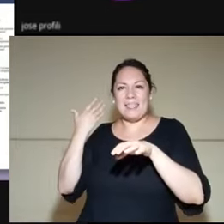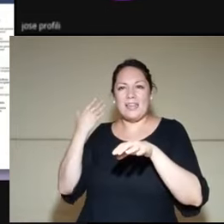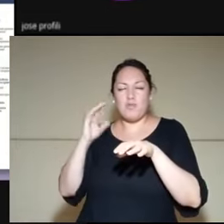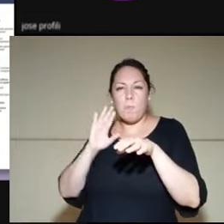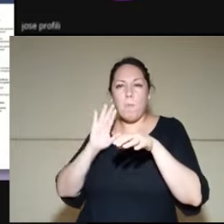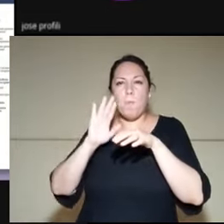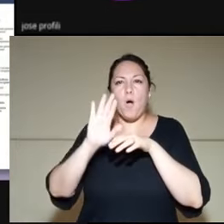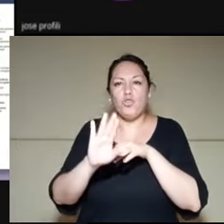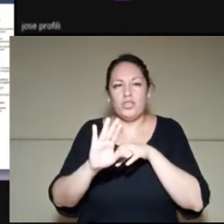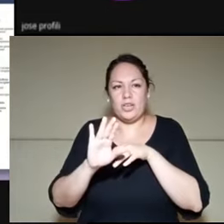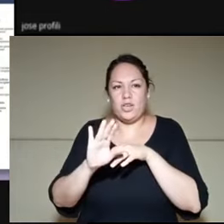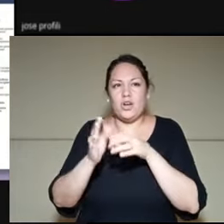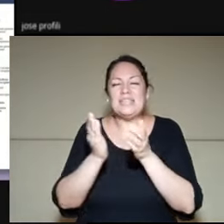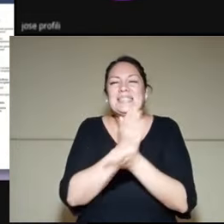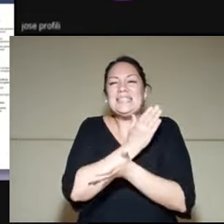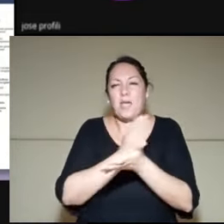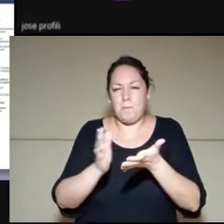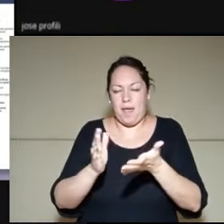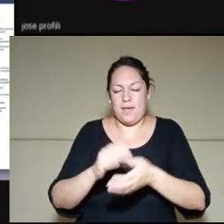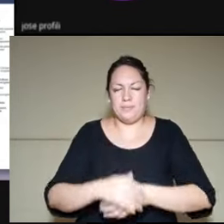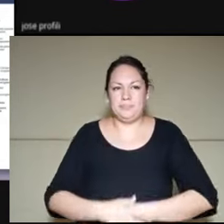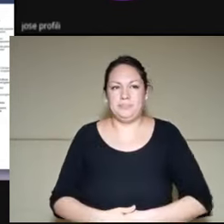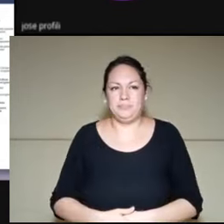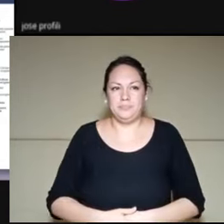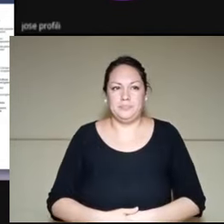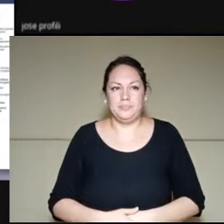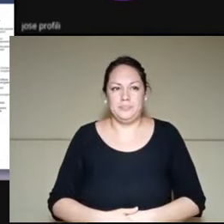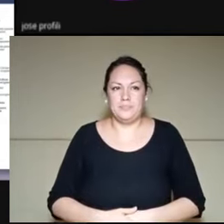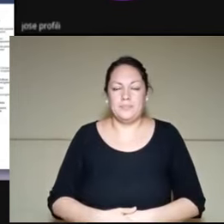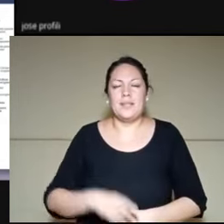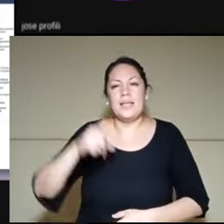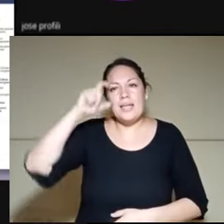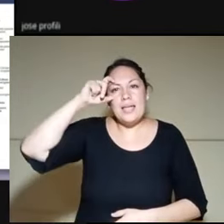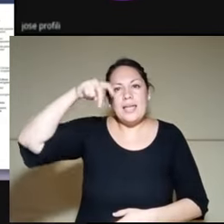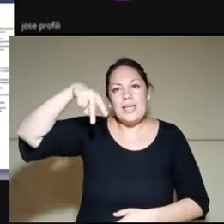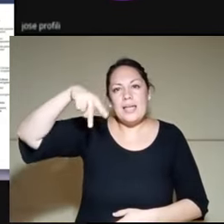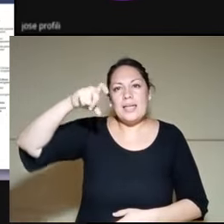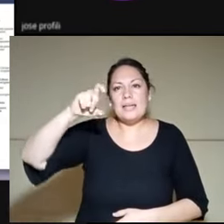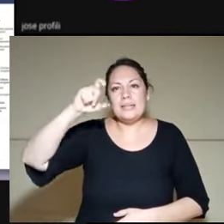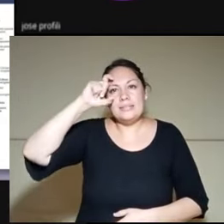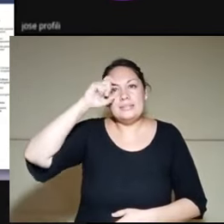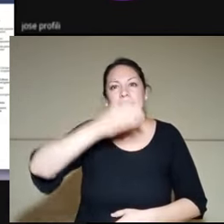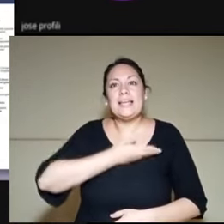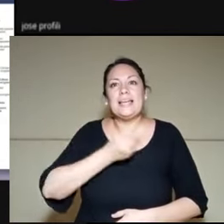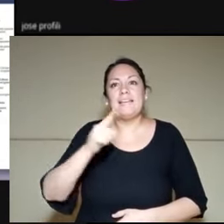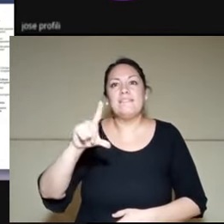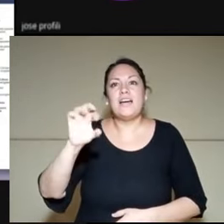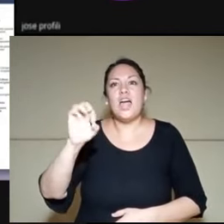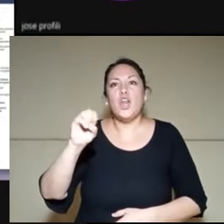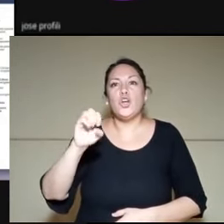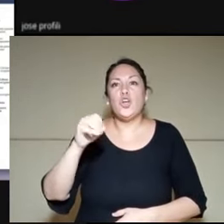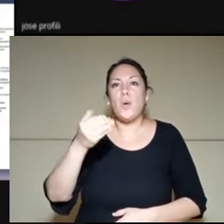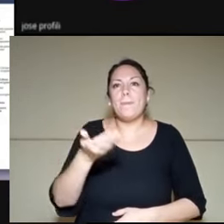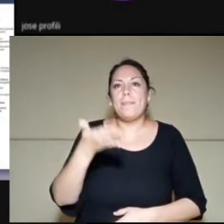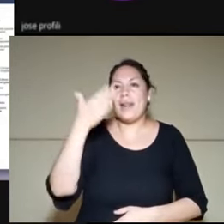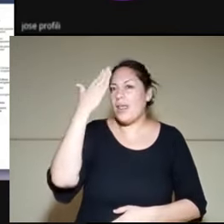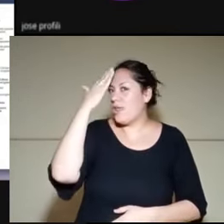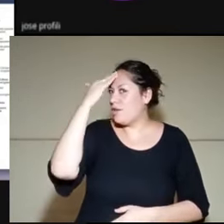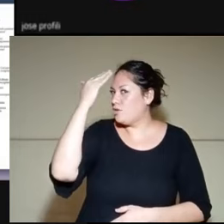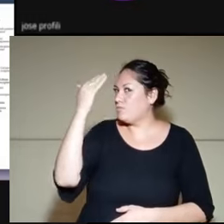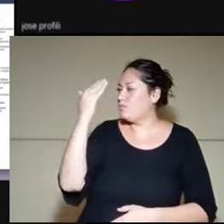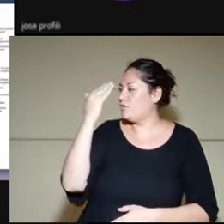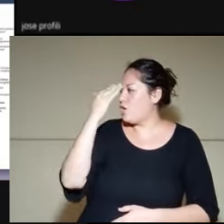anterior y una parte posterior. Esta parte anterior de mi encéfalo es lo que se va a llamar lóbulo